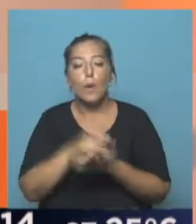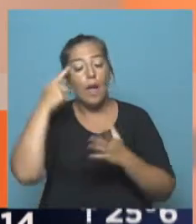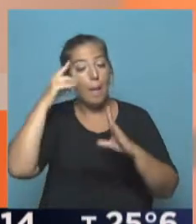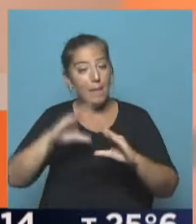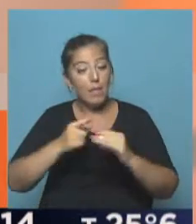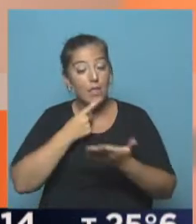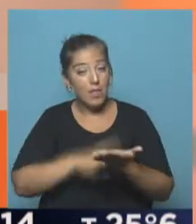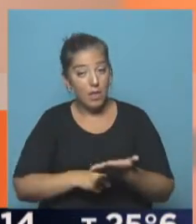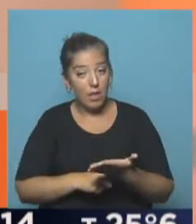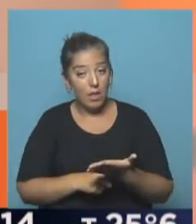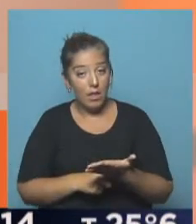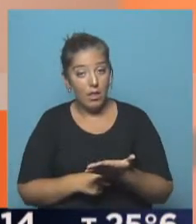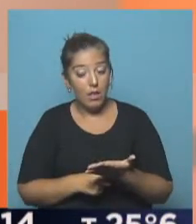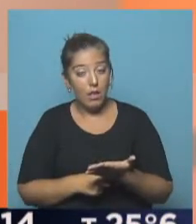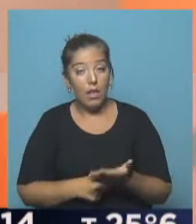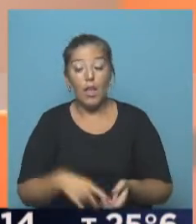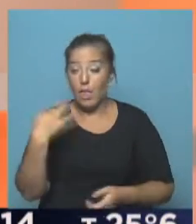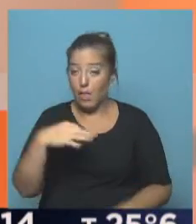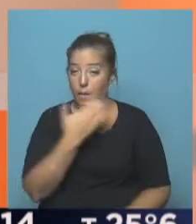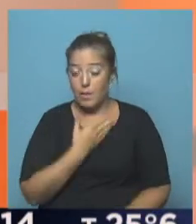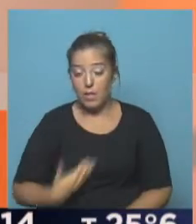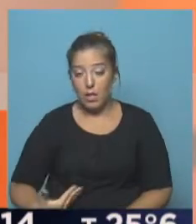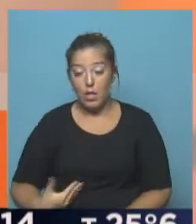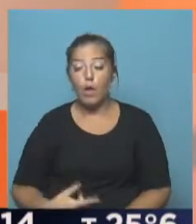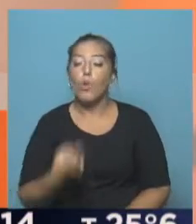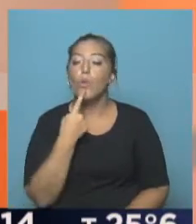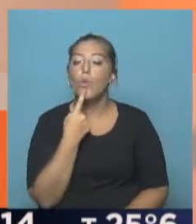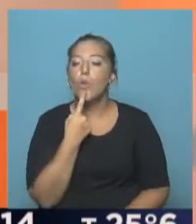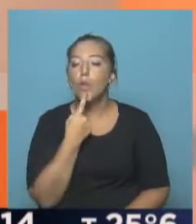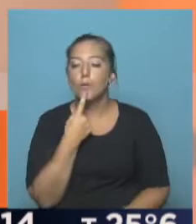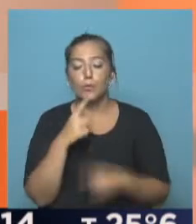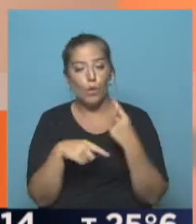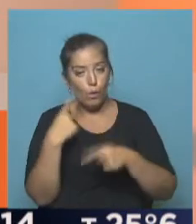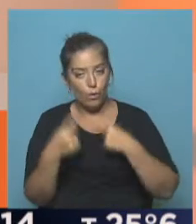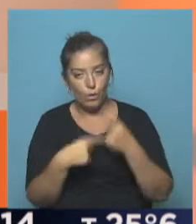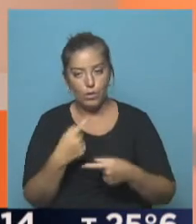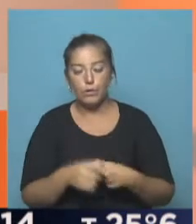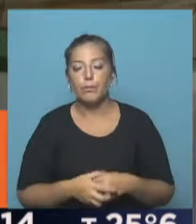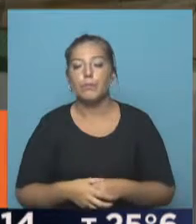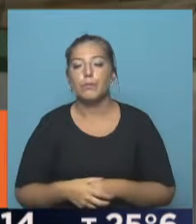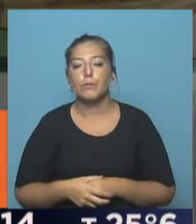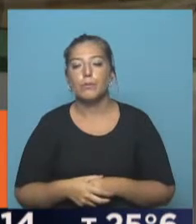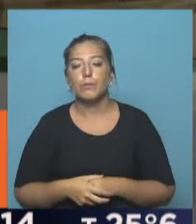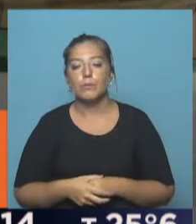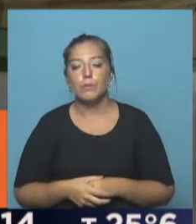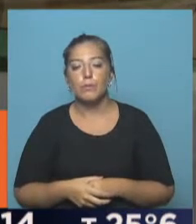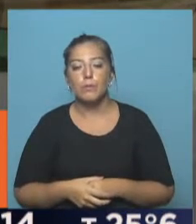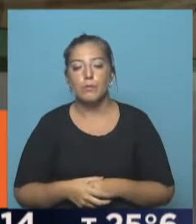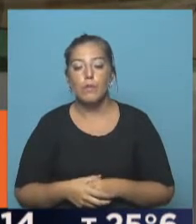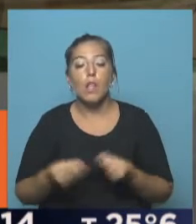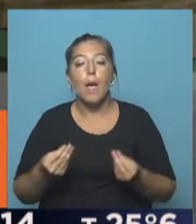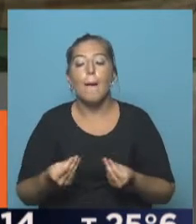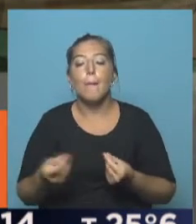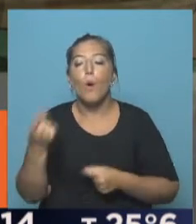para decidir, que es justamente lo que tiene que hacer un presidente. La pregunta, siguiendo tu comentario, es ¿y qué va a pasar